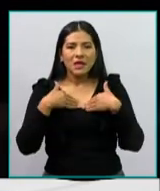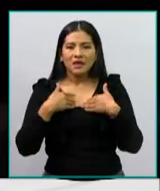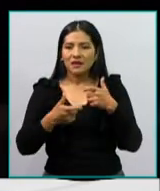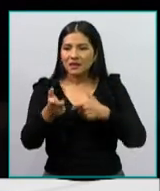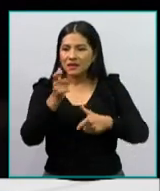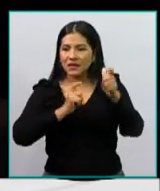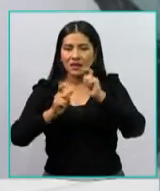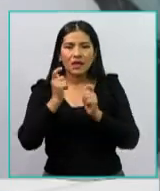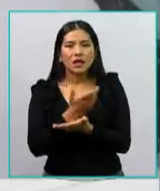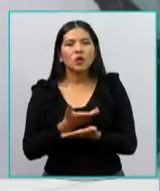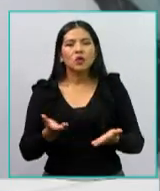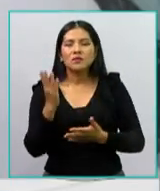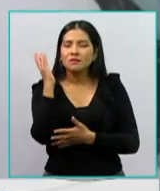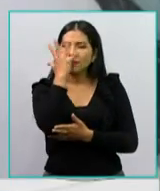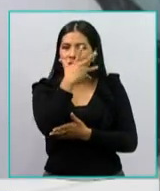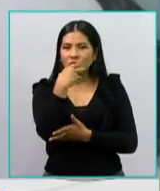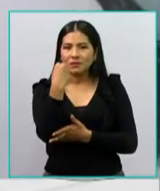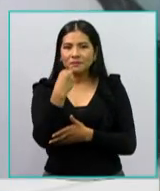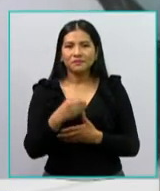lindas.